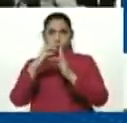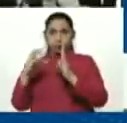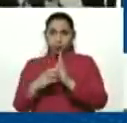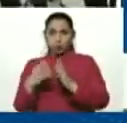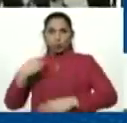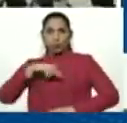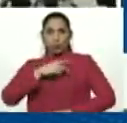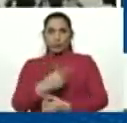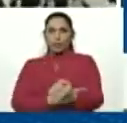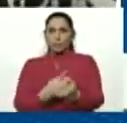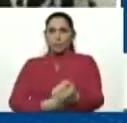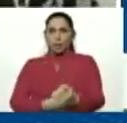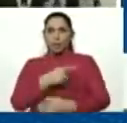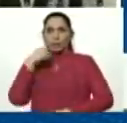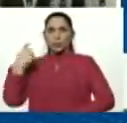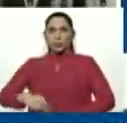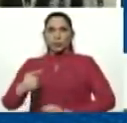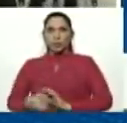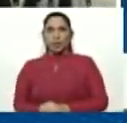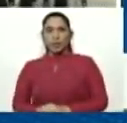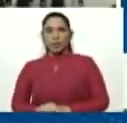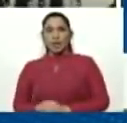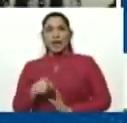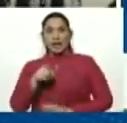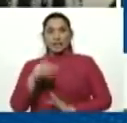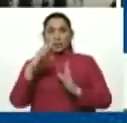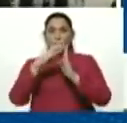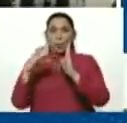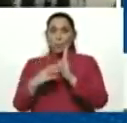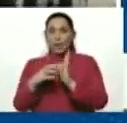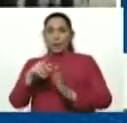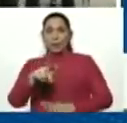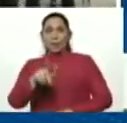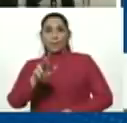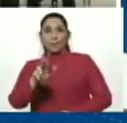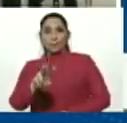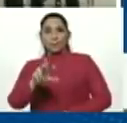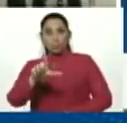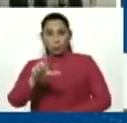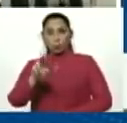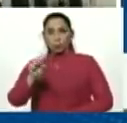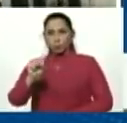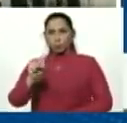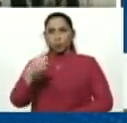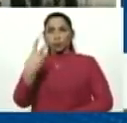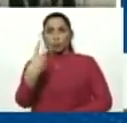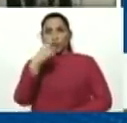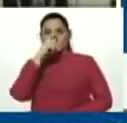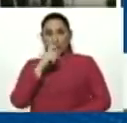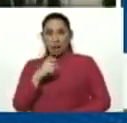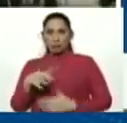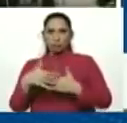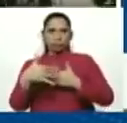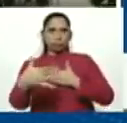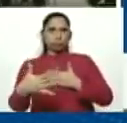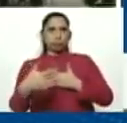Rusia. Esa OPEP Plus nos costó 2 años de esfuerzo para instalarla,